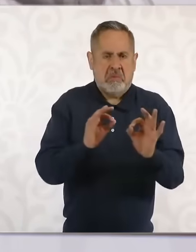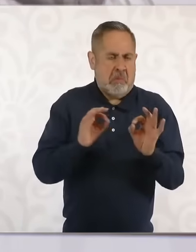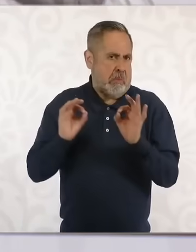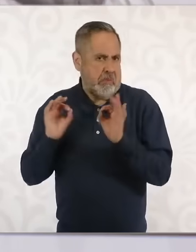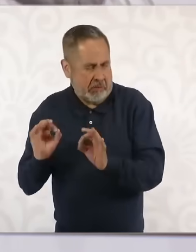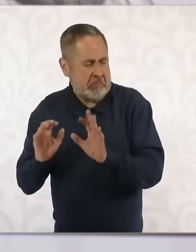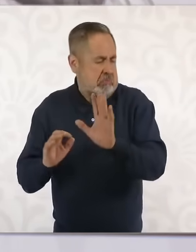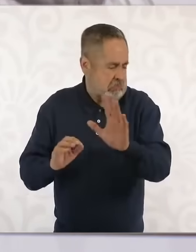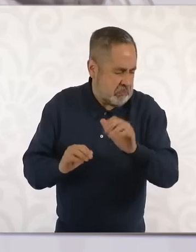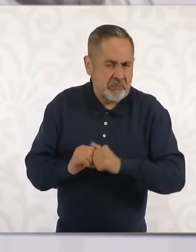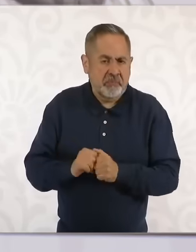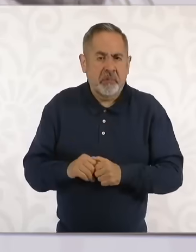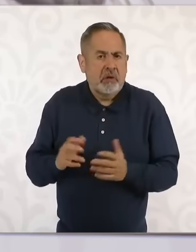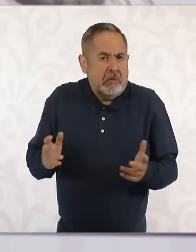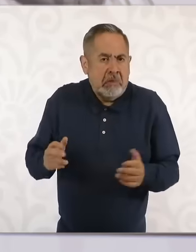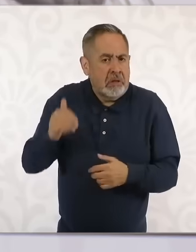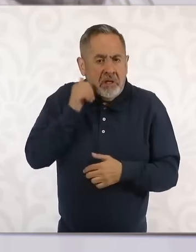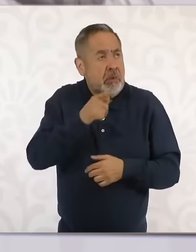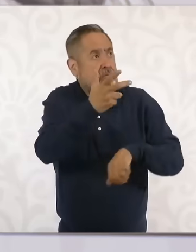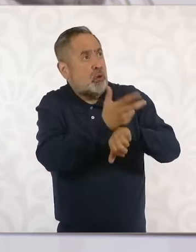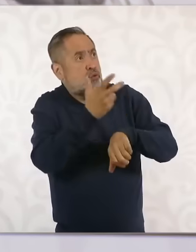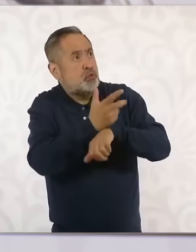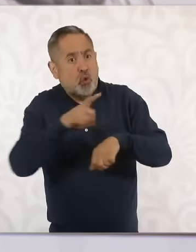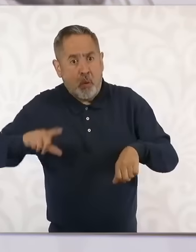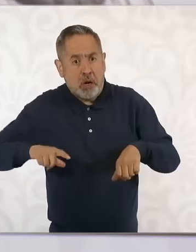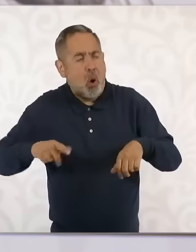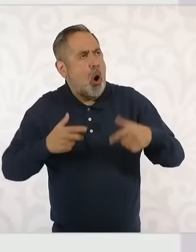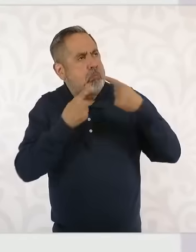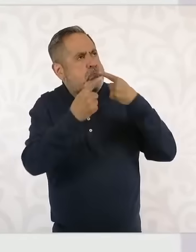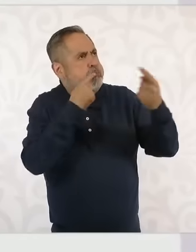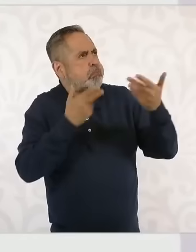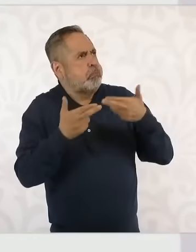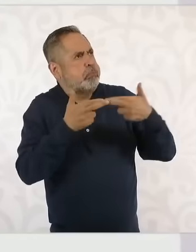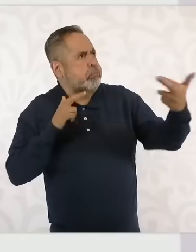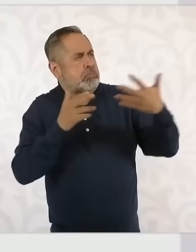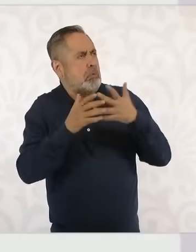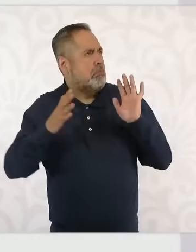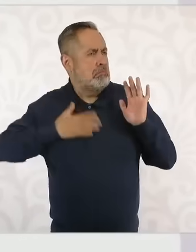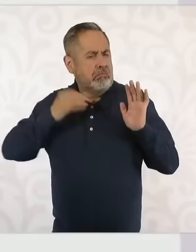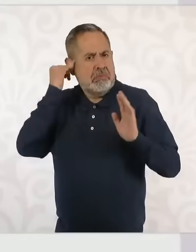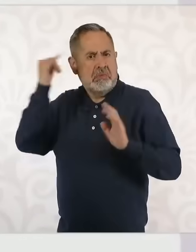Y la búsqueda siempre de una buena relación con el gobierno de Estados Unidos, manteniendo nuestros principios firmes.